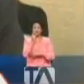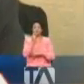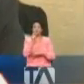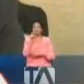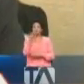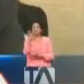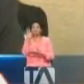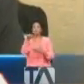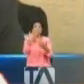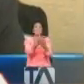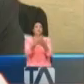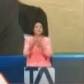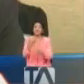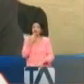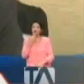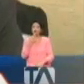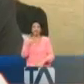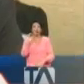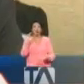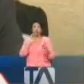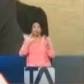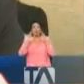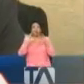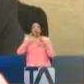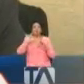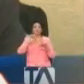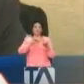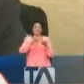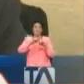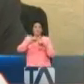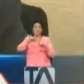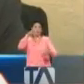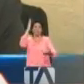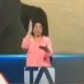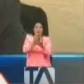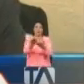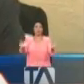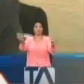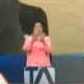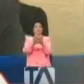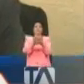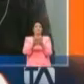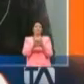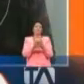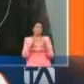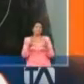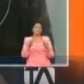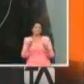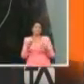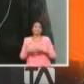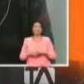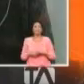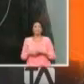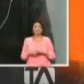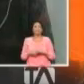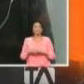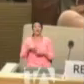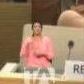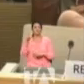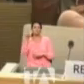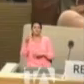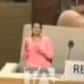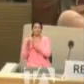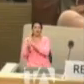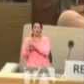detenidos o medios de comunicación cerrados por expresar sus opiniones. Esto lo analizó este experto que integra